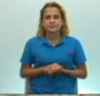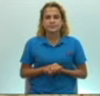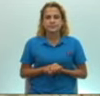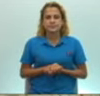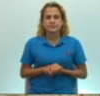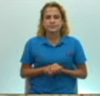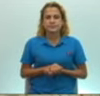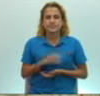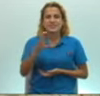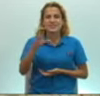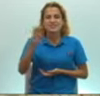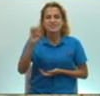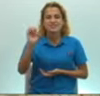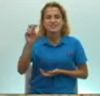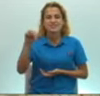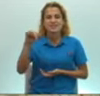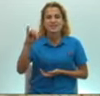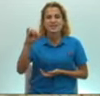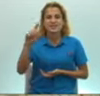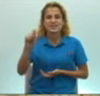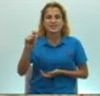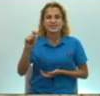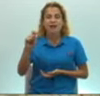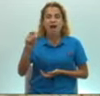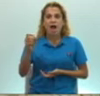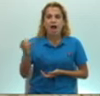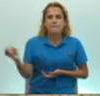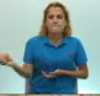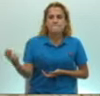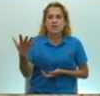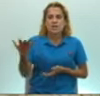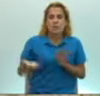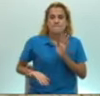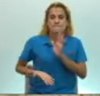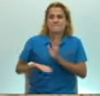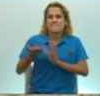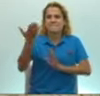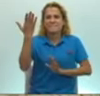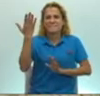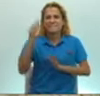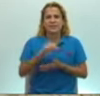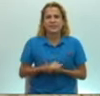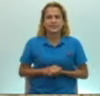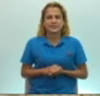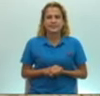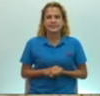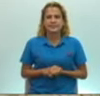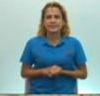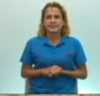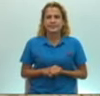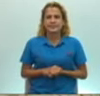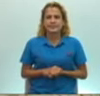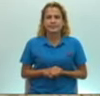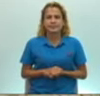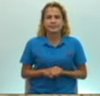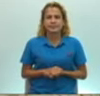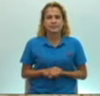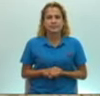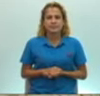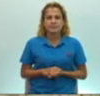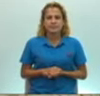etapa. Cuando hablo de cenit, por supuesto, me refiero al mayor esplendor, al mayor